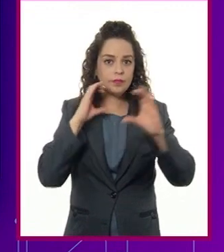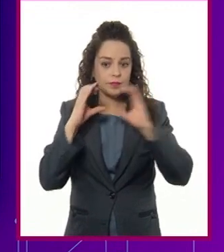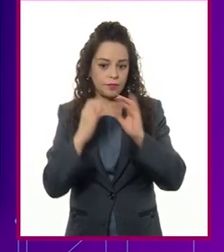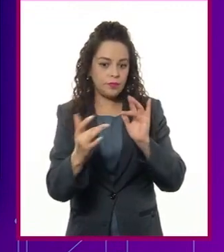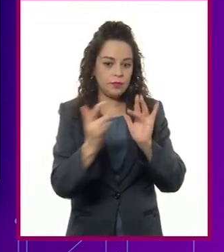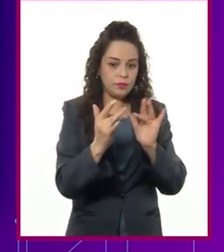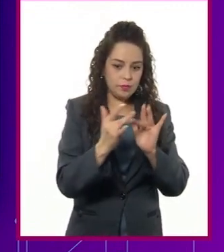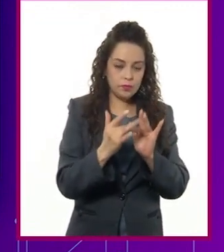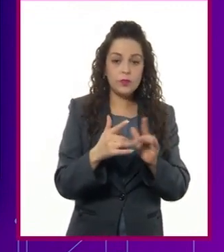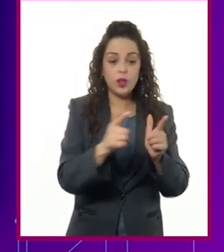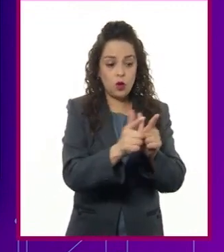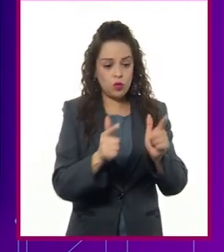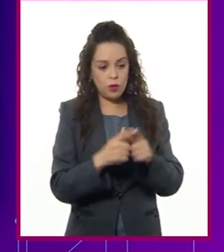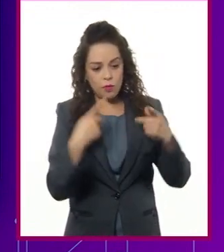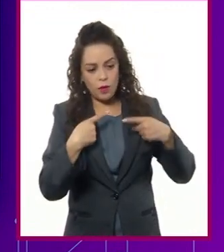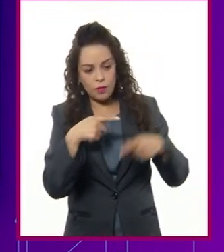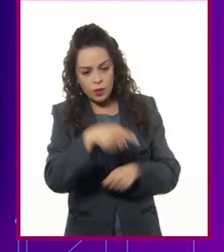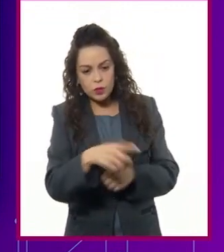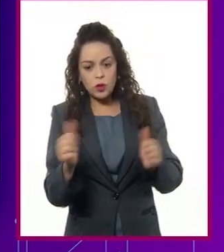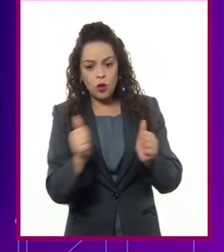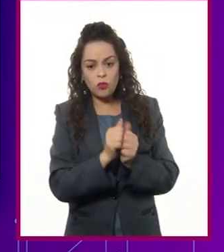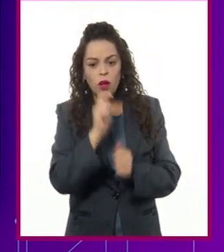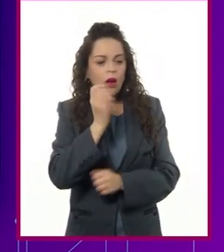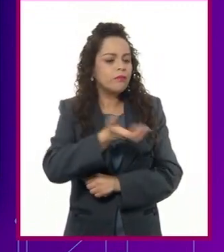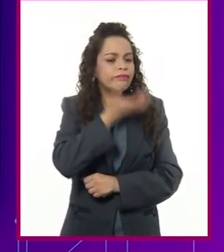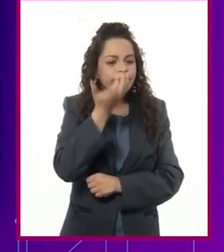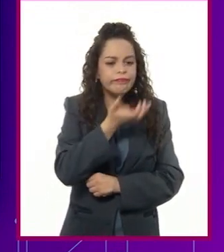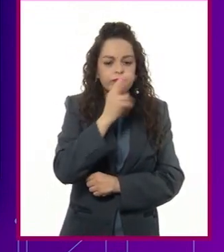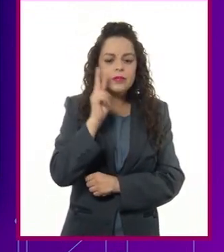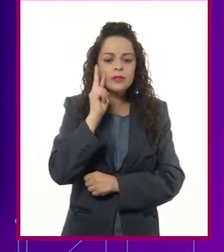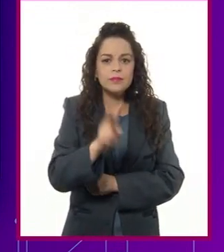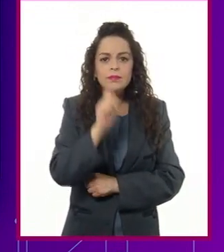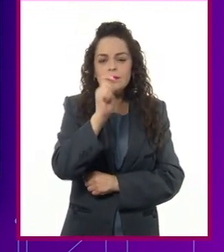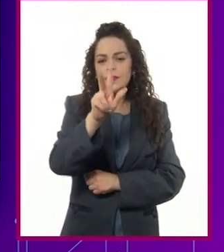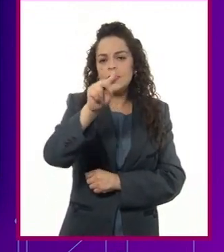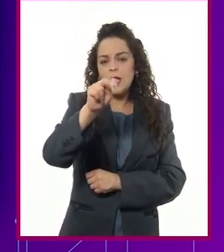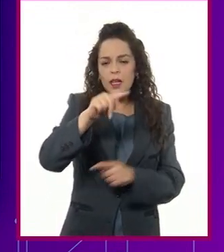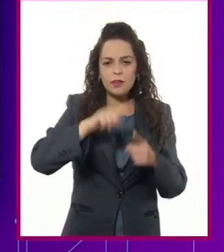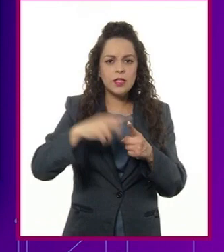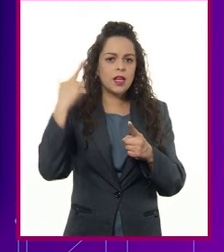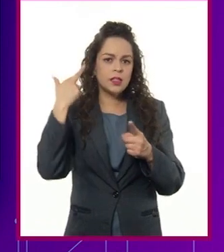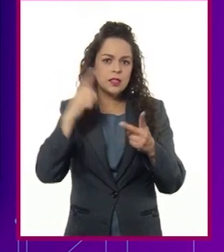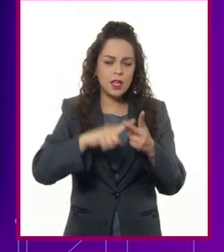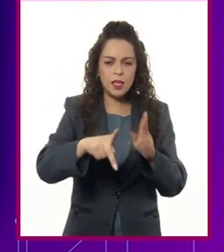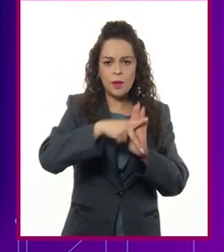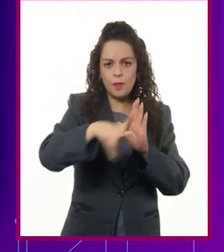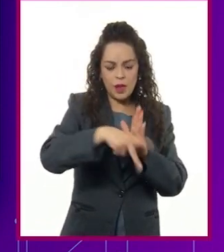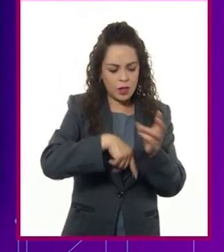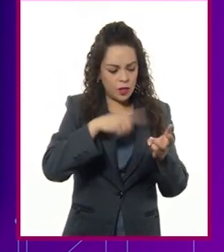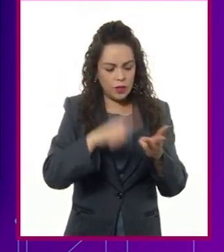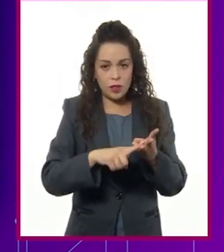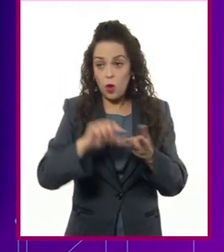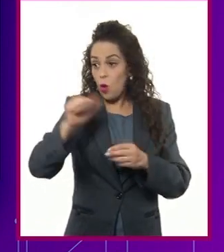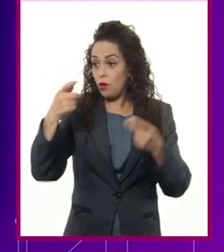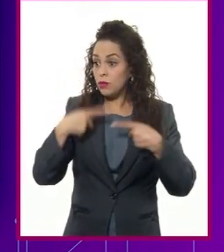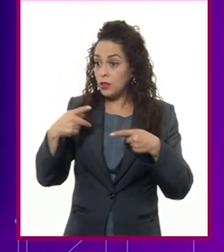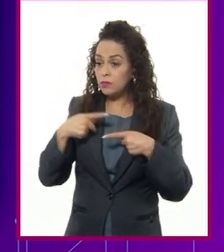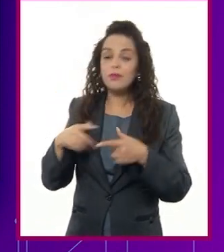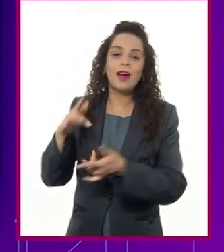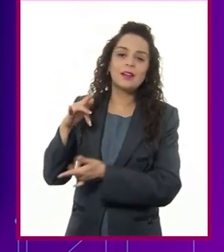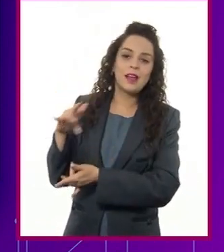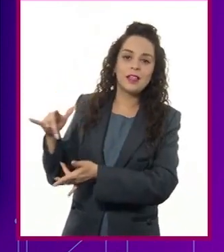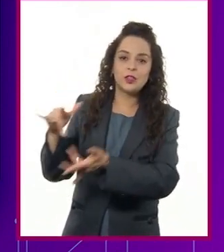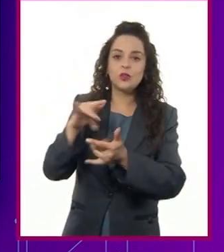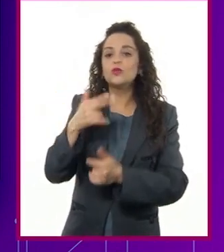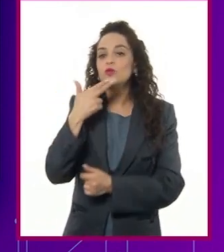de la sociedad se comunica a través de los medios tradicionales, TV, radio, periódico, y otros lo hacen mediante las redes